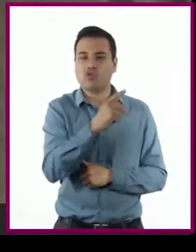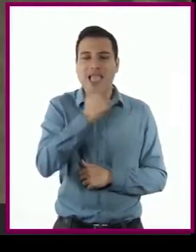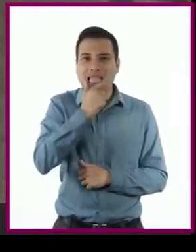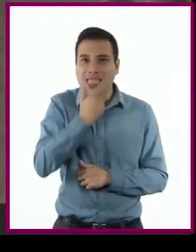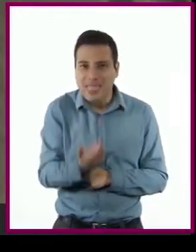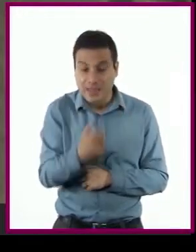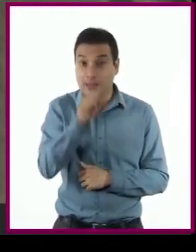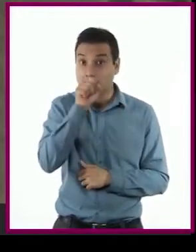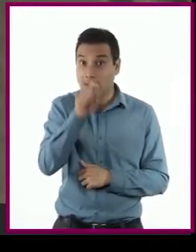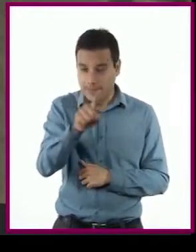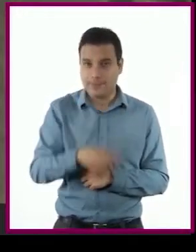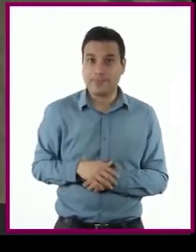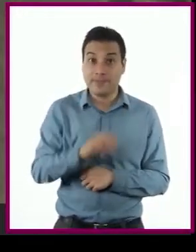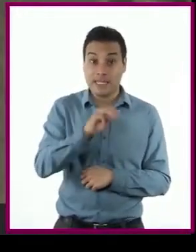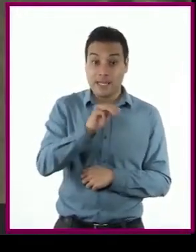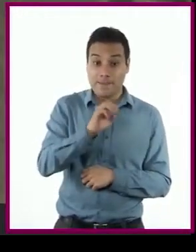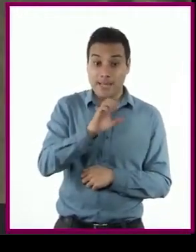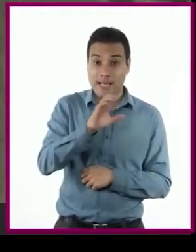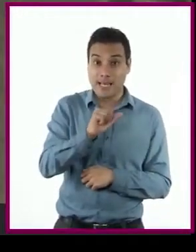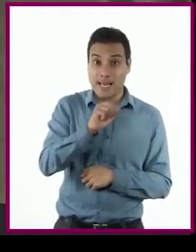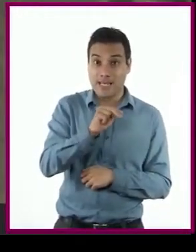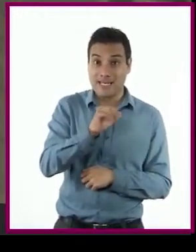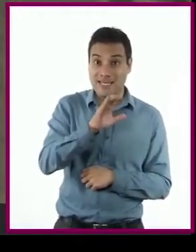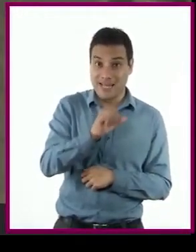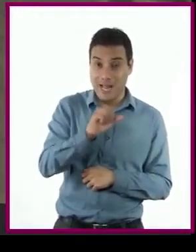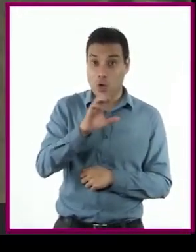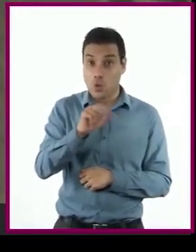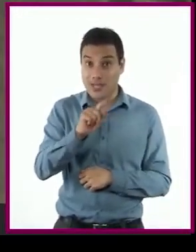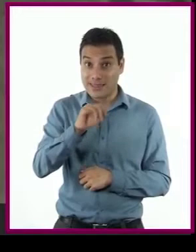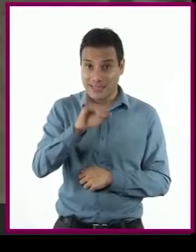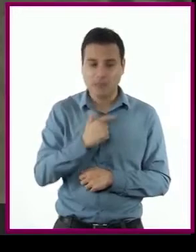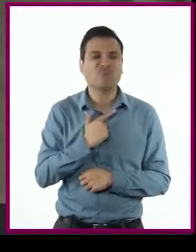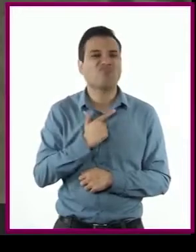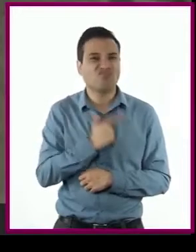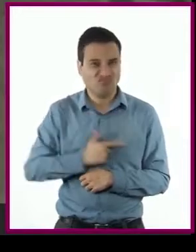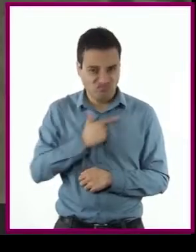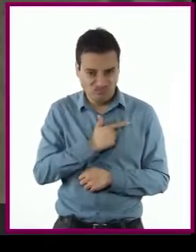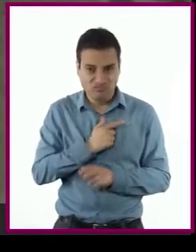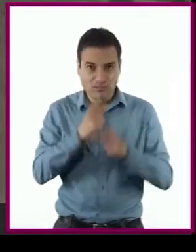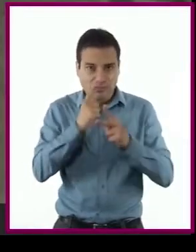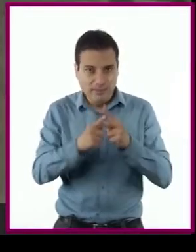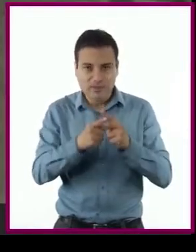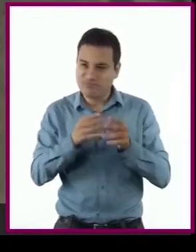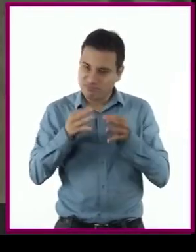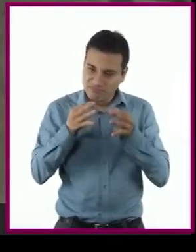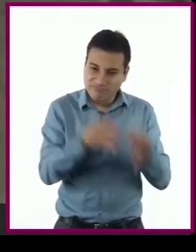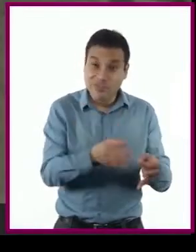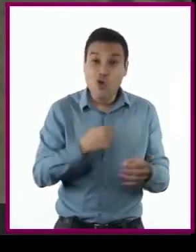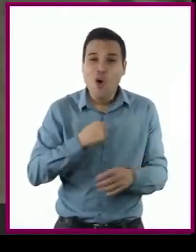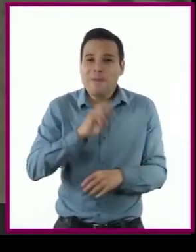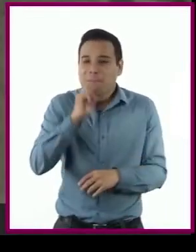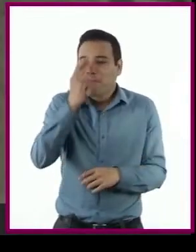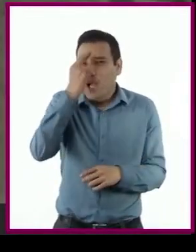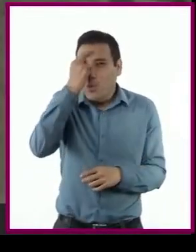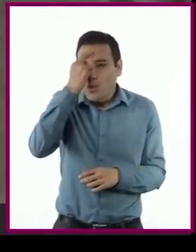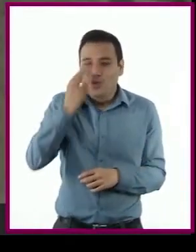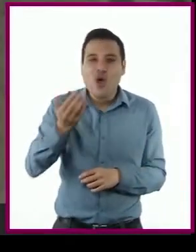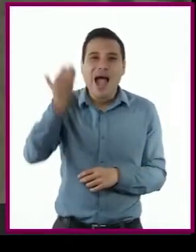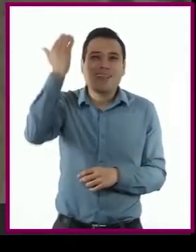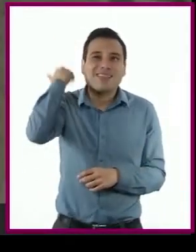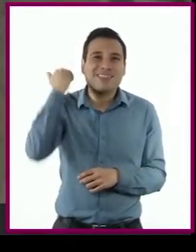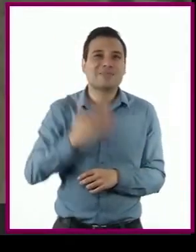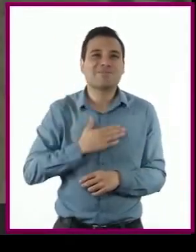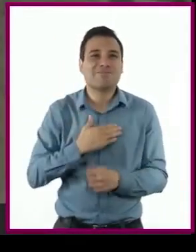mecánica cuántica, así que me convertí en matemático. Recuerdo con cariño a